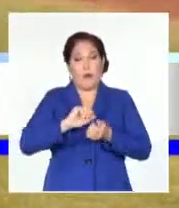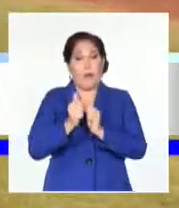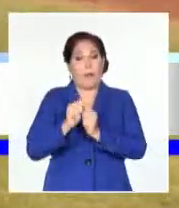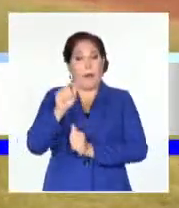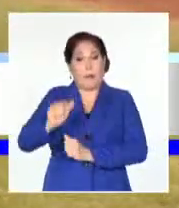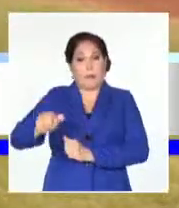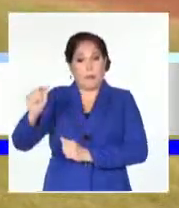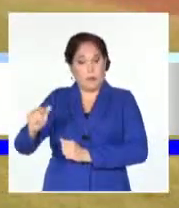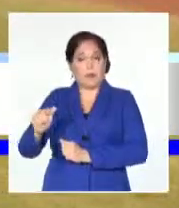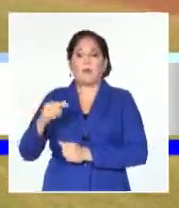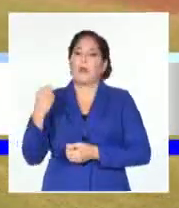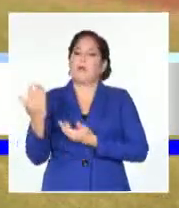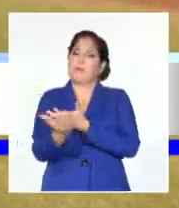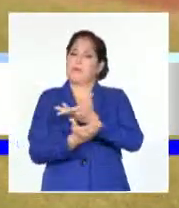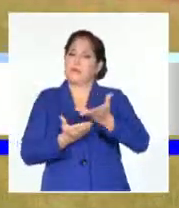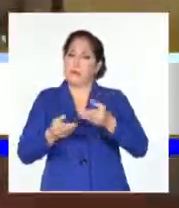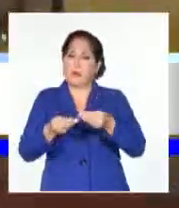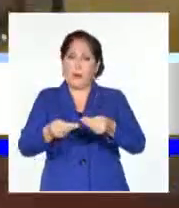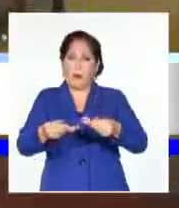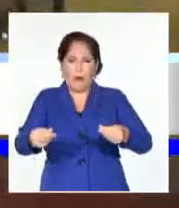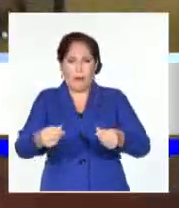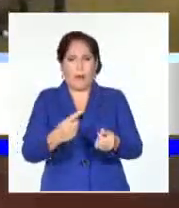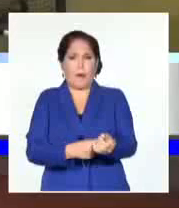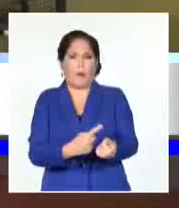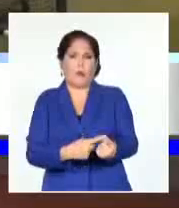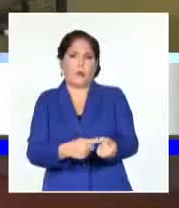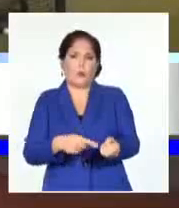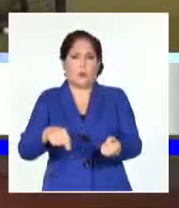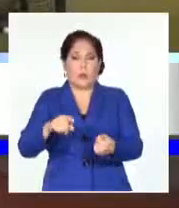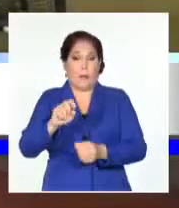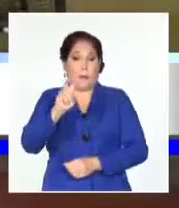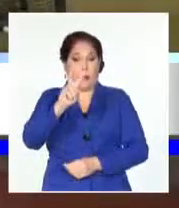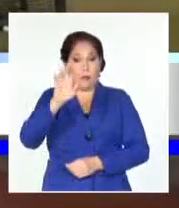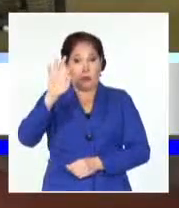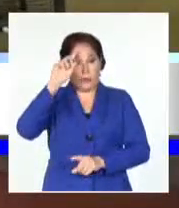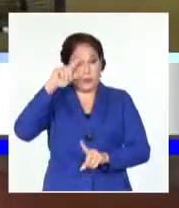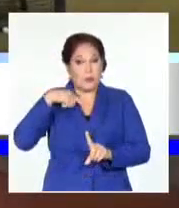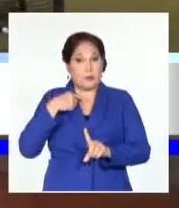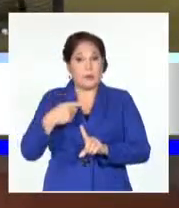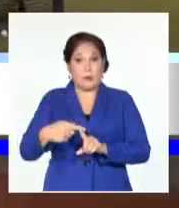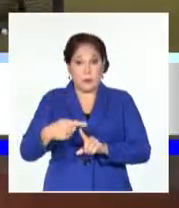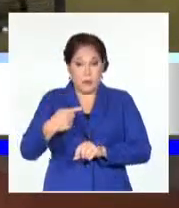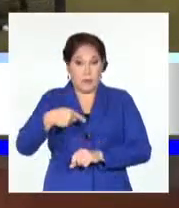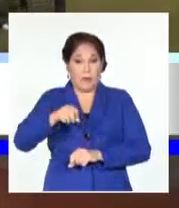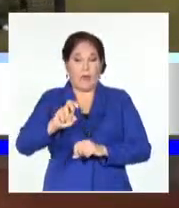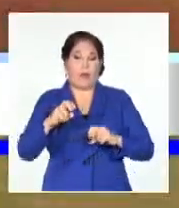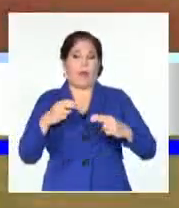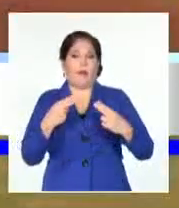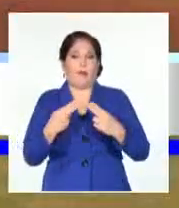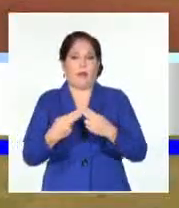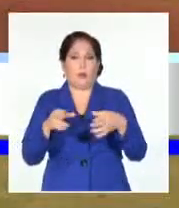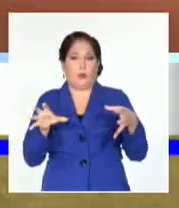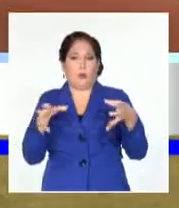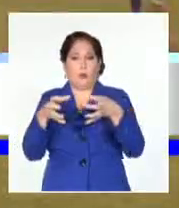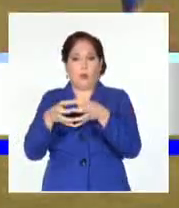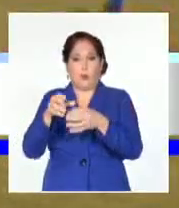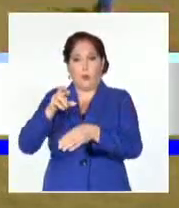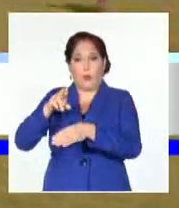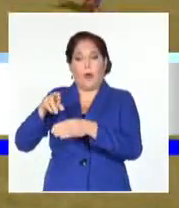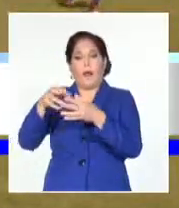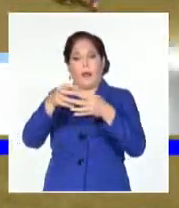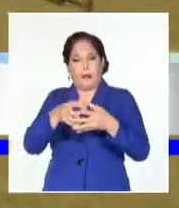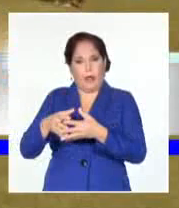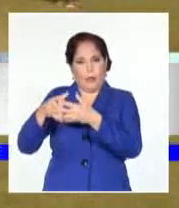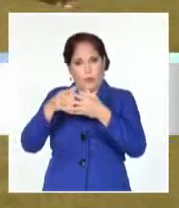se familiarizaron con el terreno en el que debutarán el próximo 28 de septiembre frente al equipo representante de Estados Unidos, los